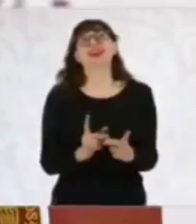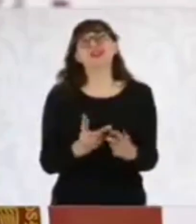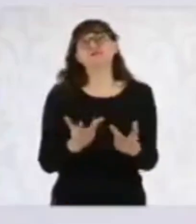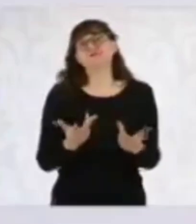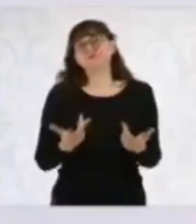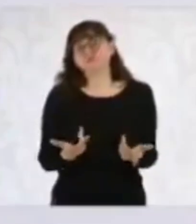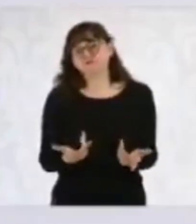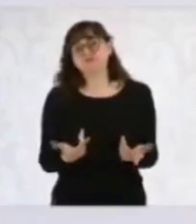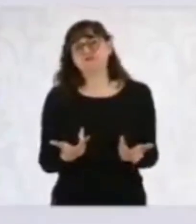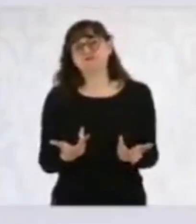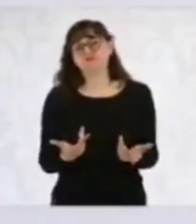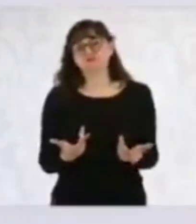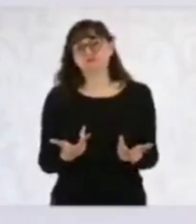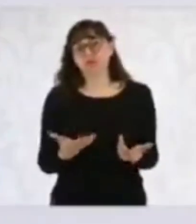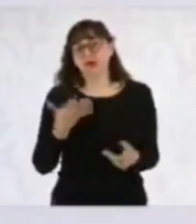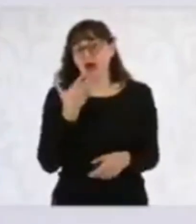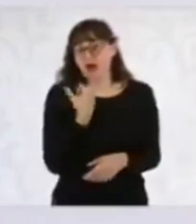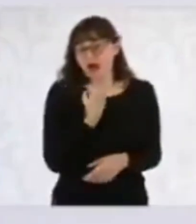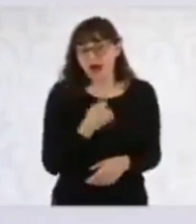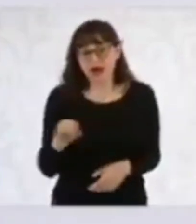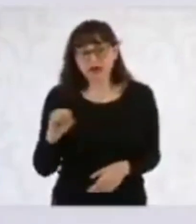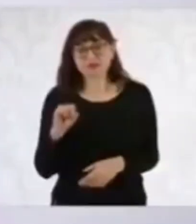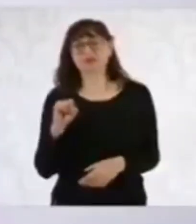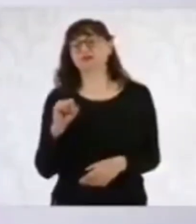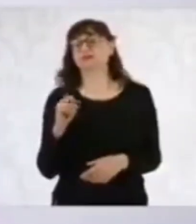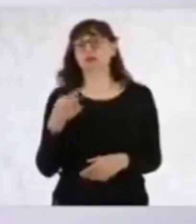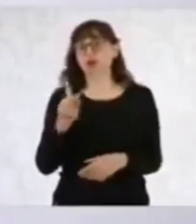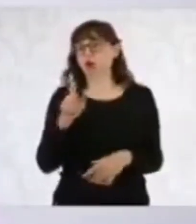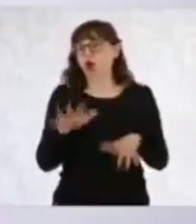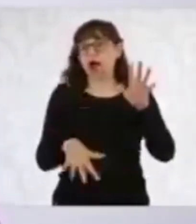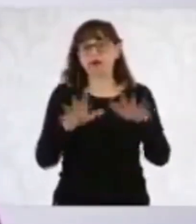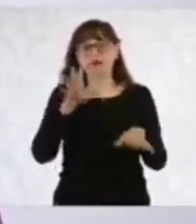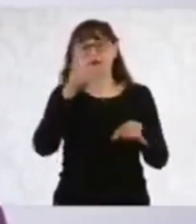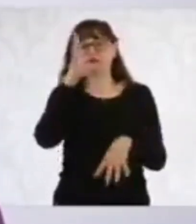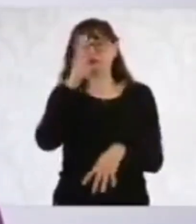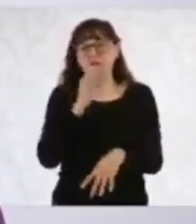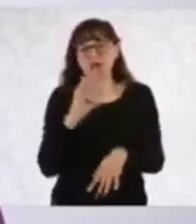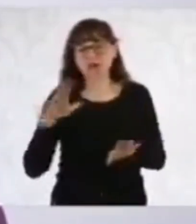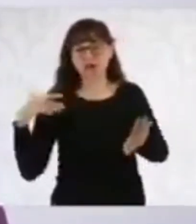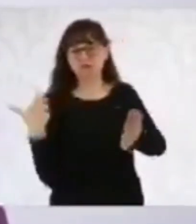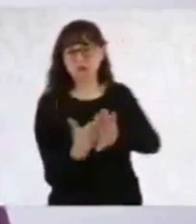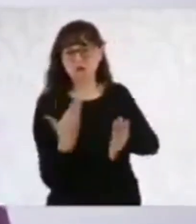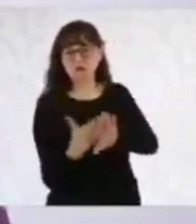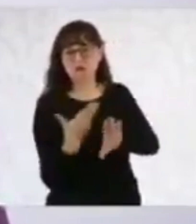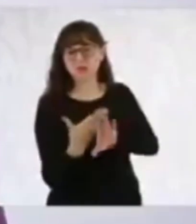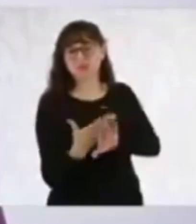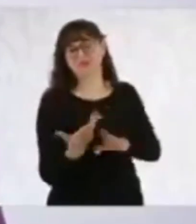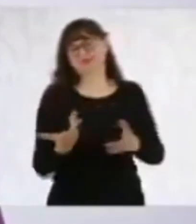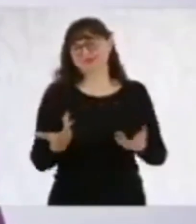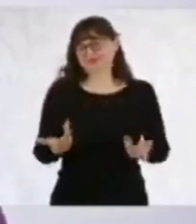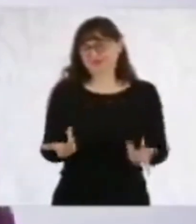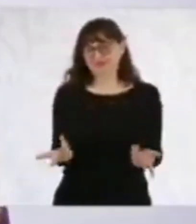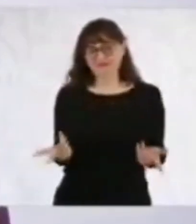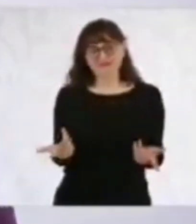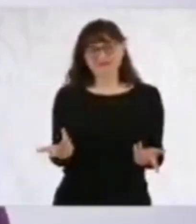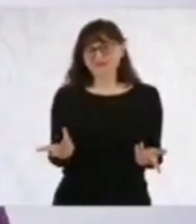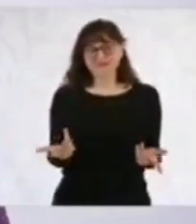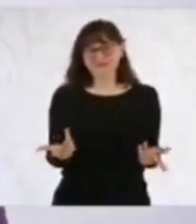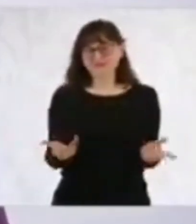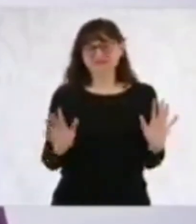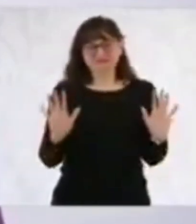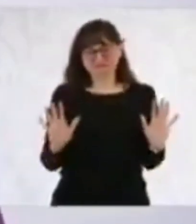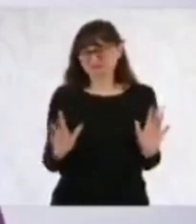tienen, a veces no salen bien en una competencia, pero se levantan y compiten